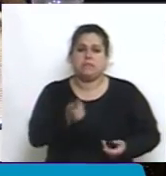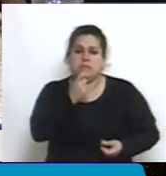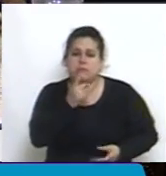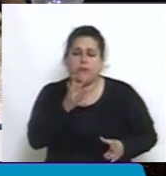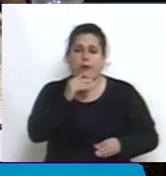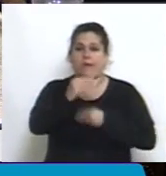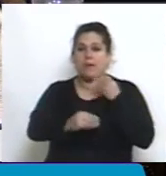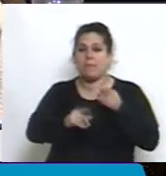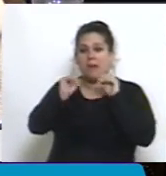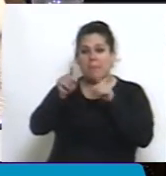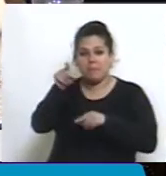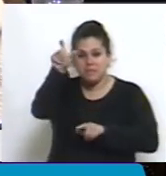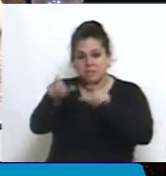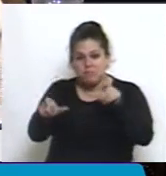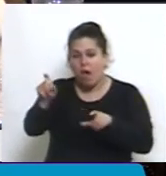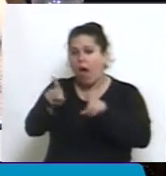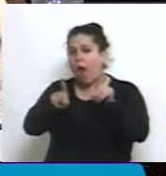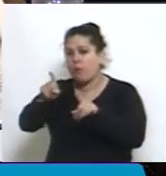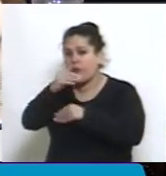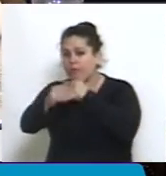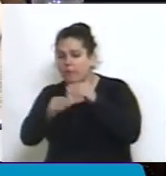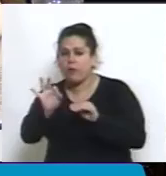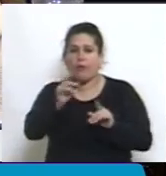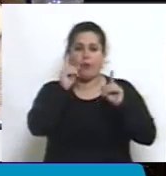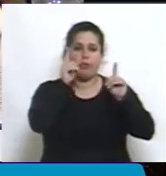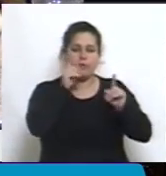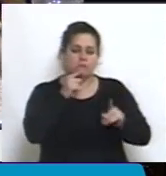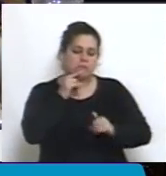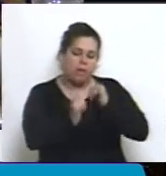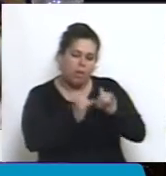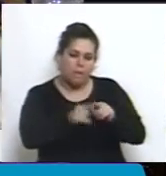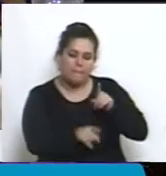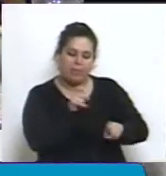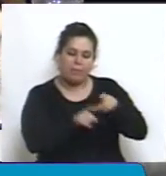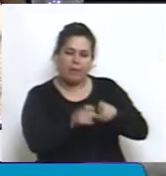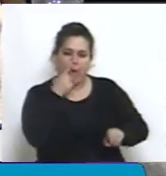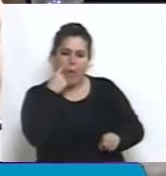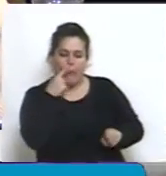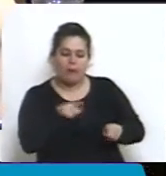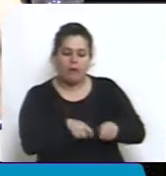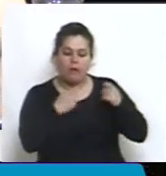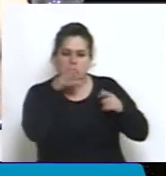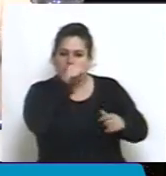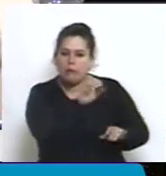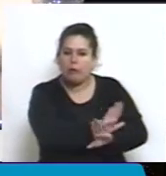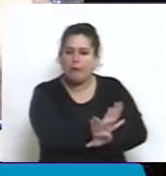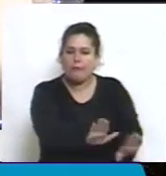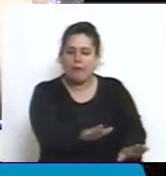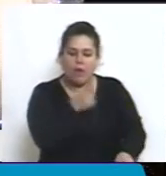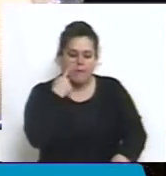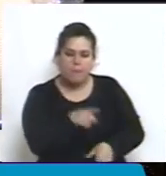misma familia lo pueda romper, o un docente o alguien pueda lograr romper ese pacto del